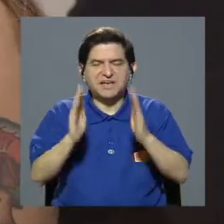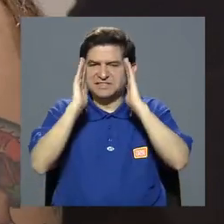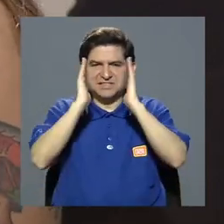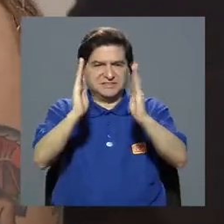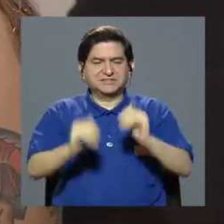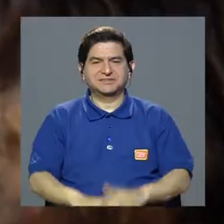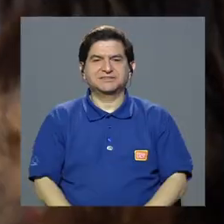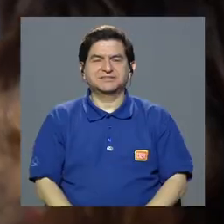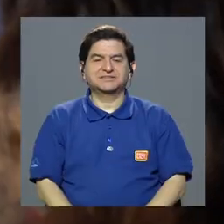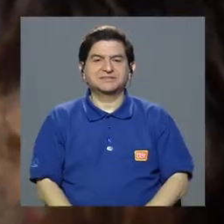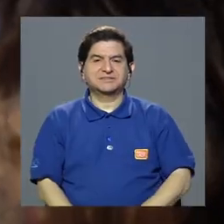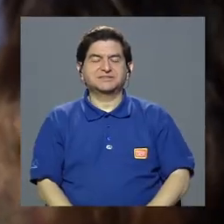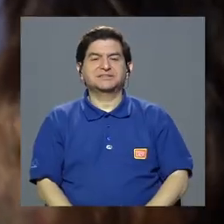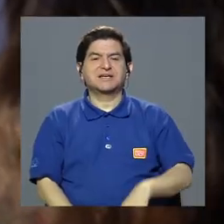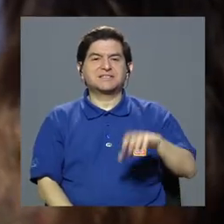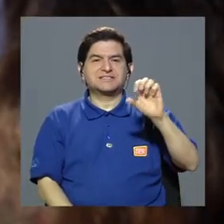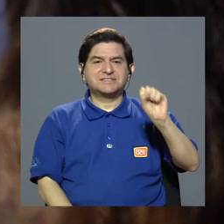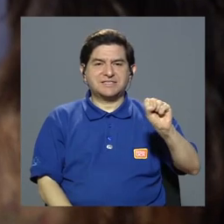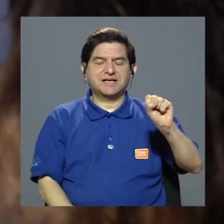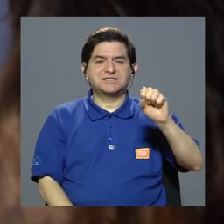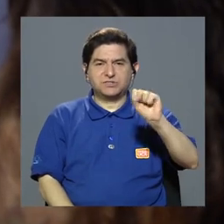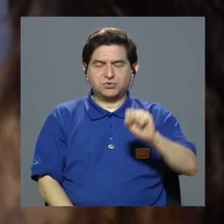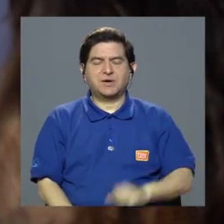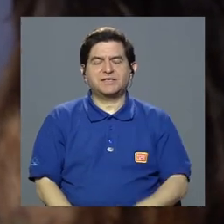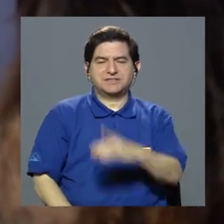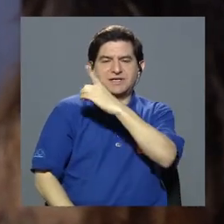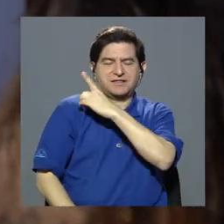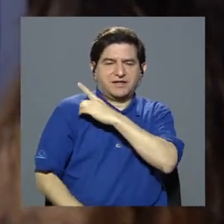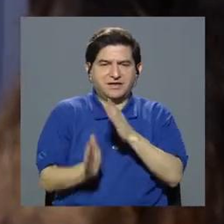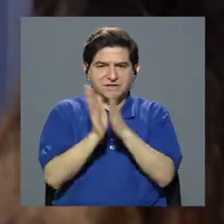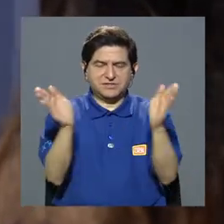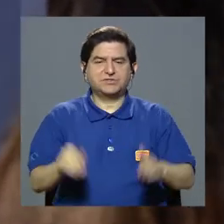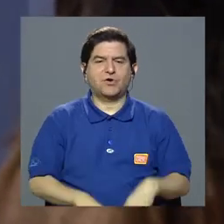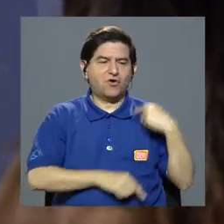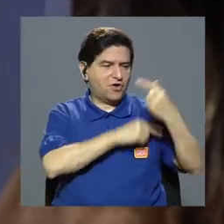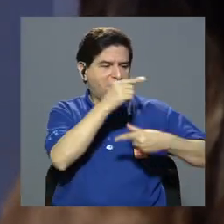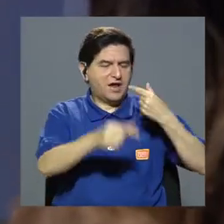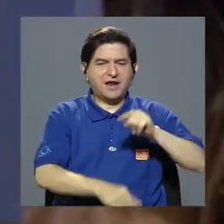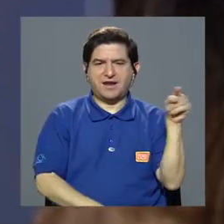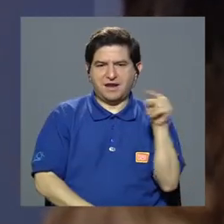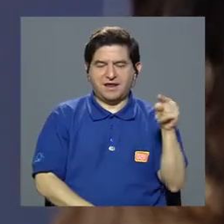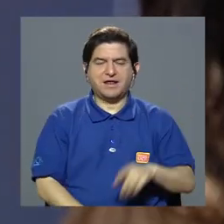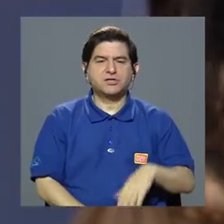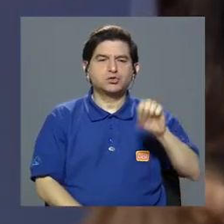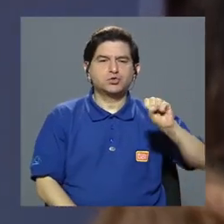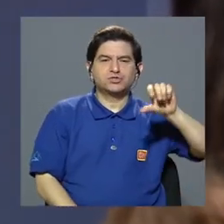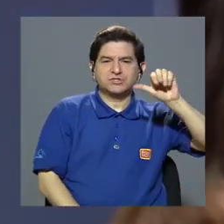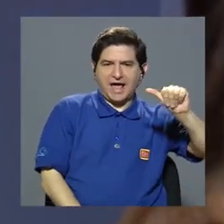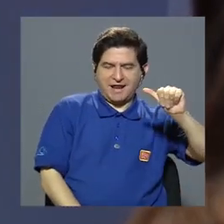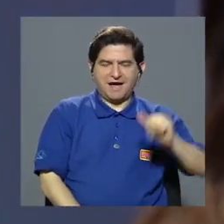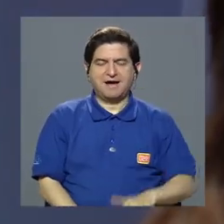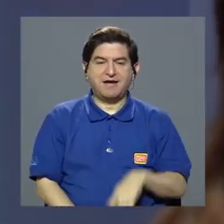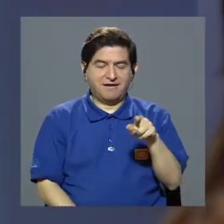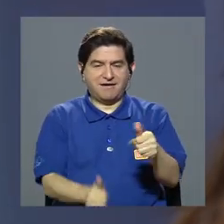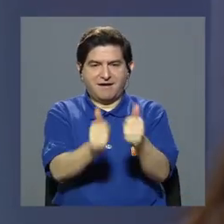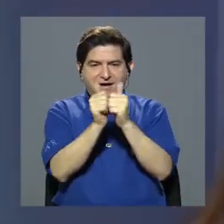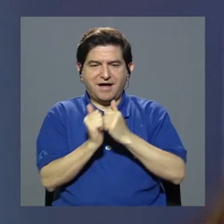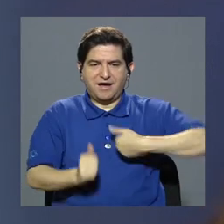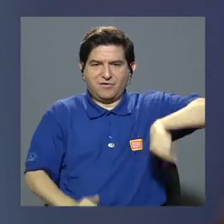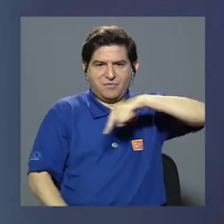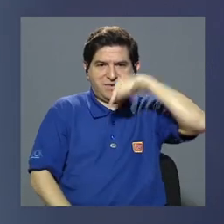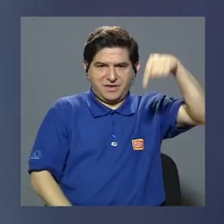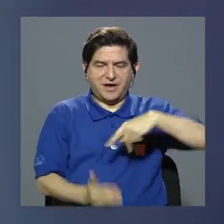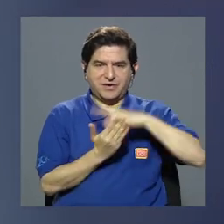no lo seguís muy bien en estas charlas hubo lynch que ya es la directora general de generación z y susana aguilera que nos